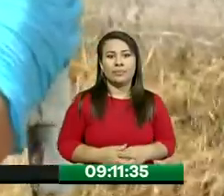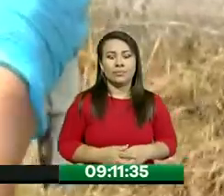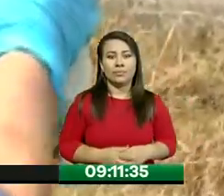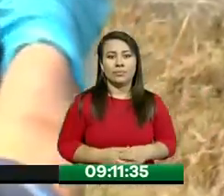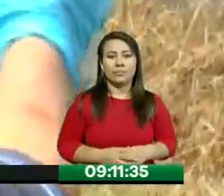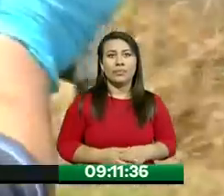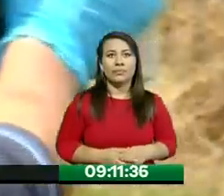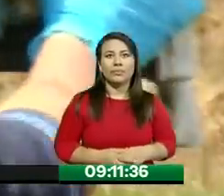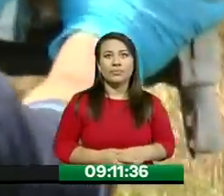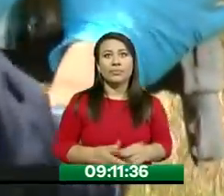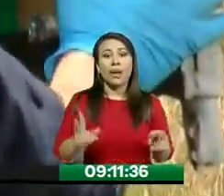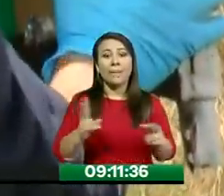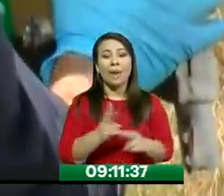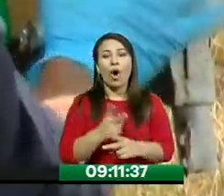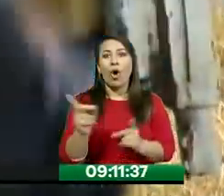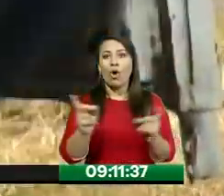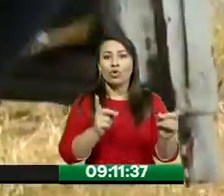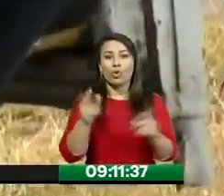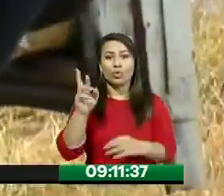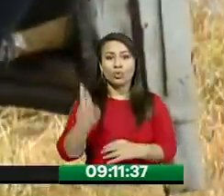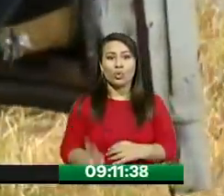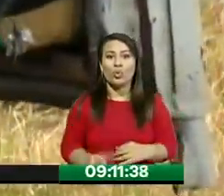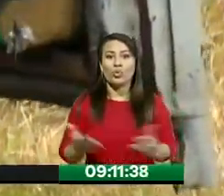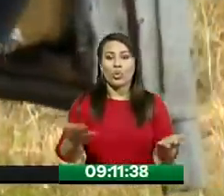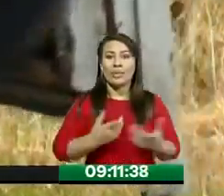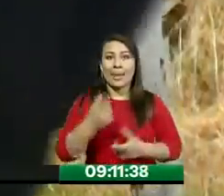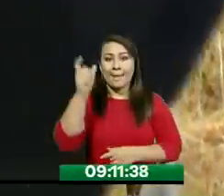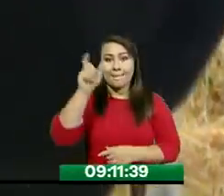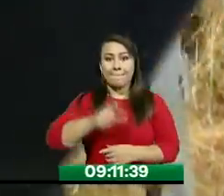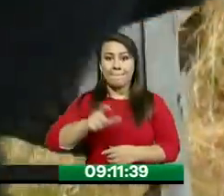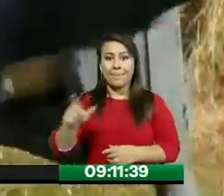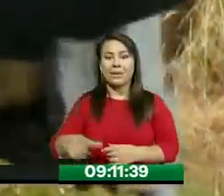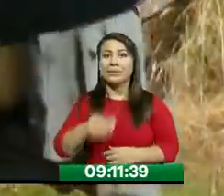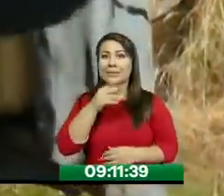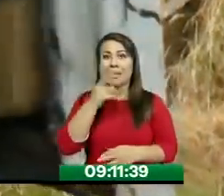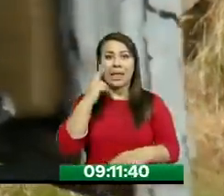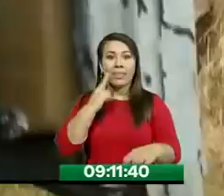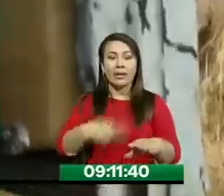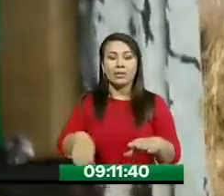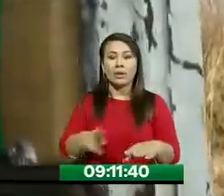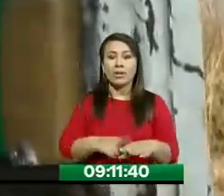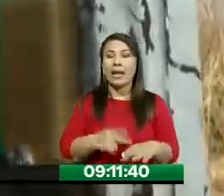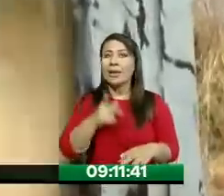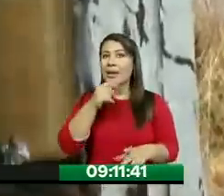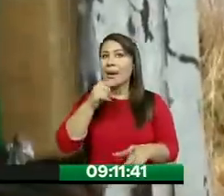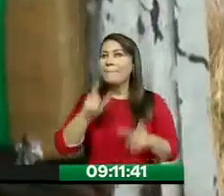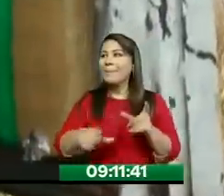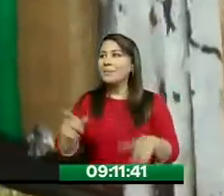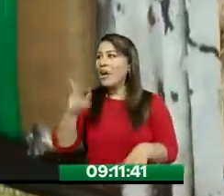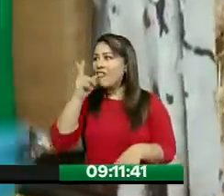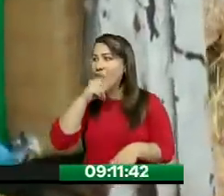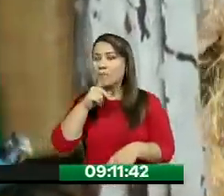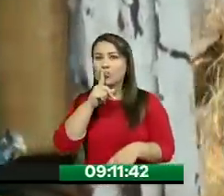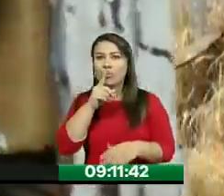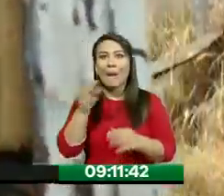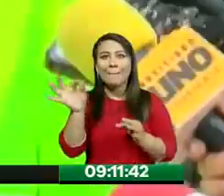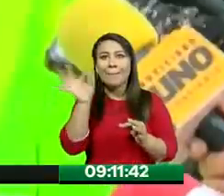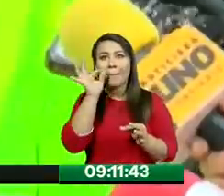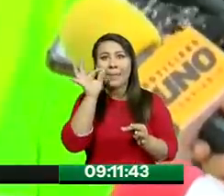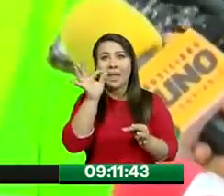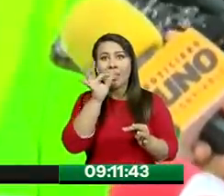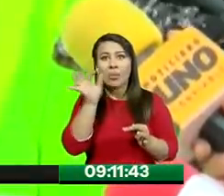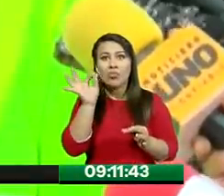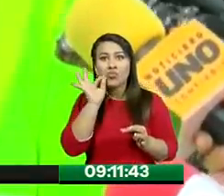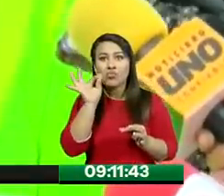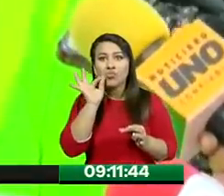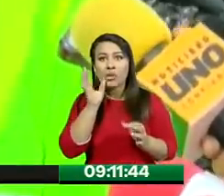existe un ramal del Estero Salado. 19 y el Oro, sector de Fertiza, junto con La Chala. Este